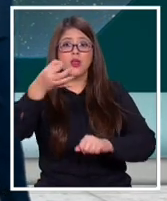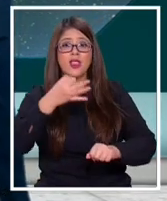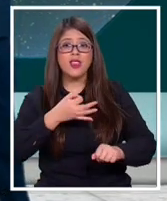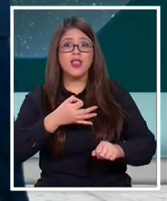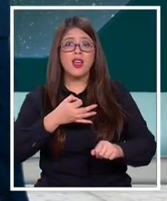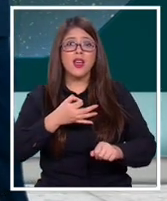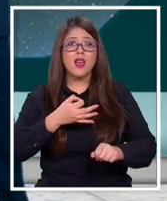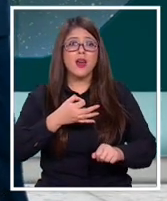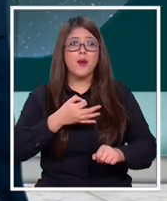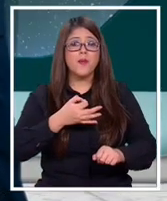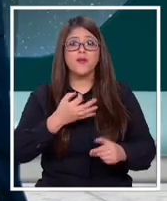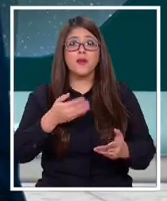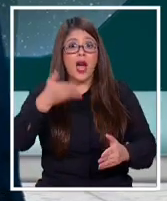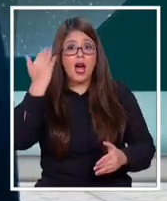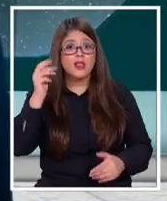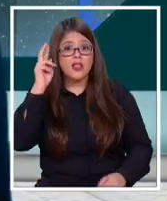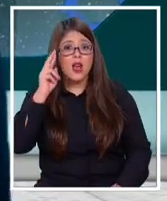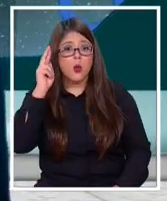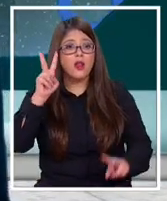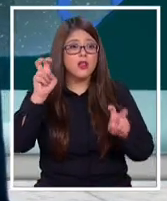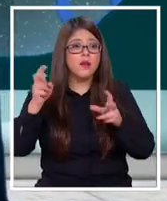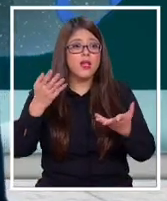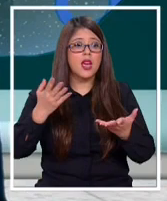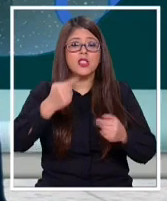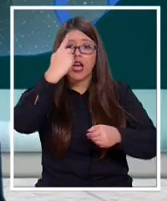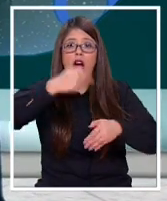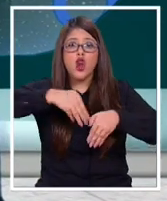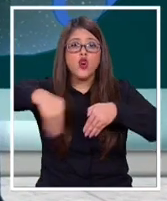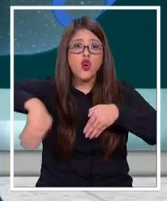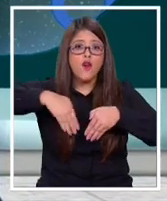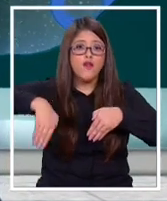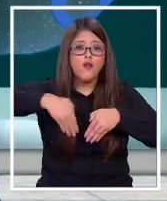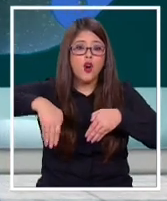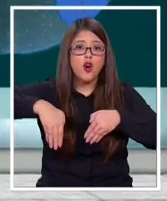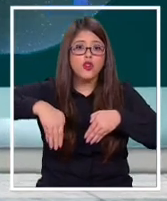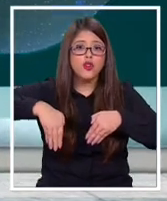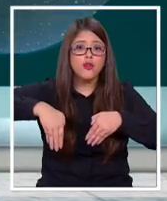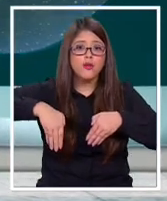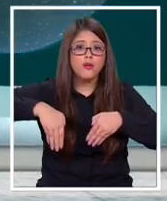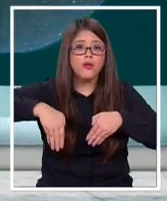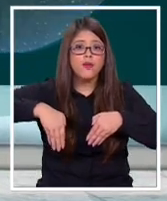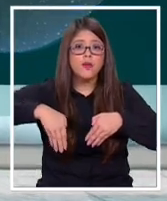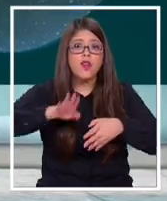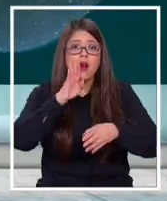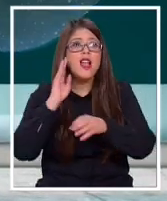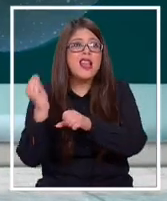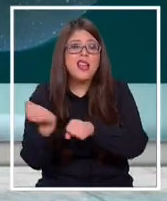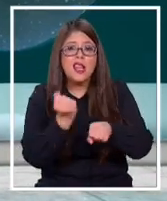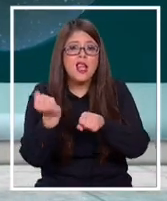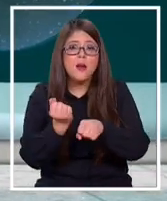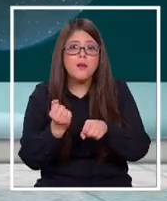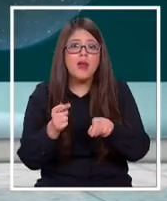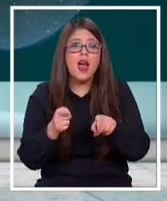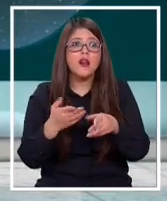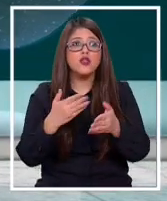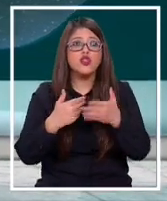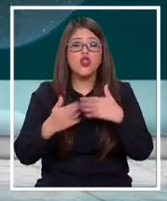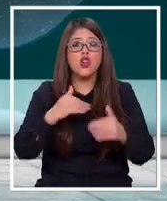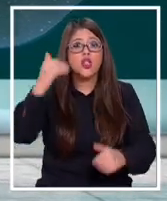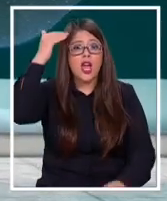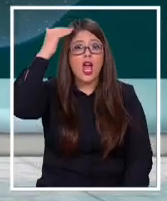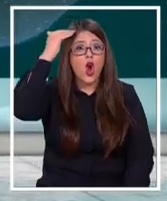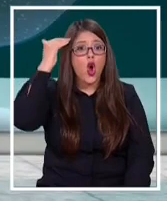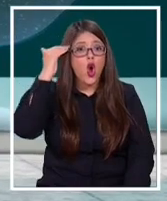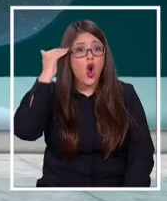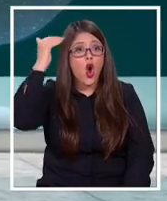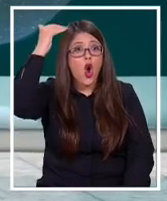del robot que desinfecta, porque son imágenes que llegaron desde Norcorea y es la creación de un